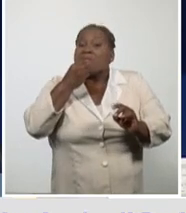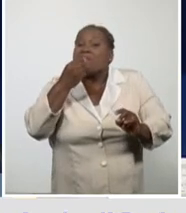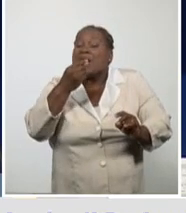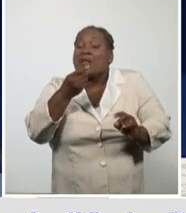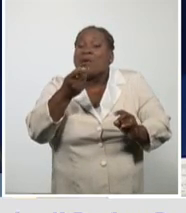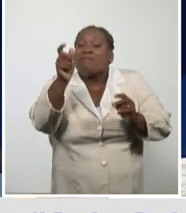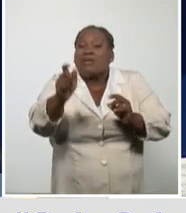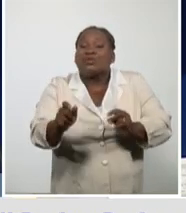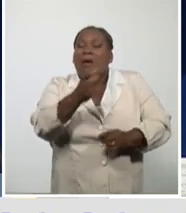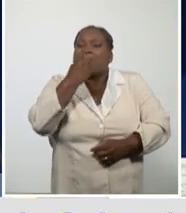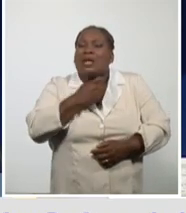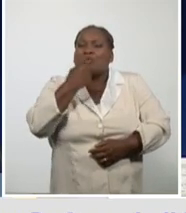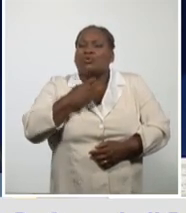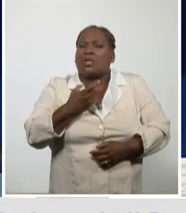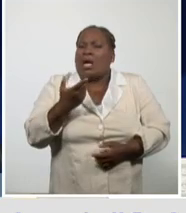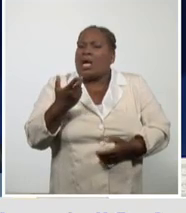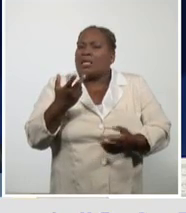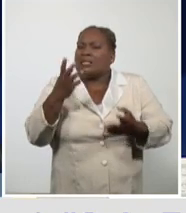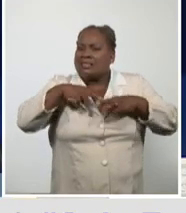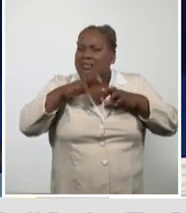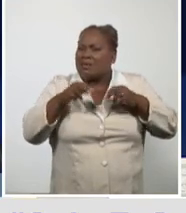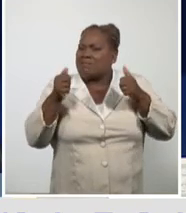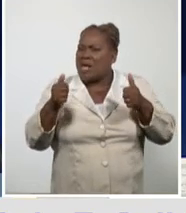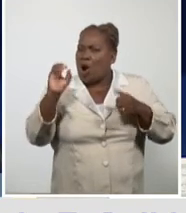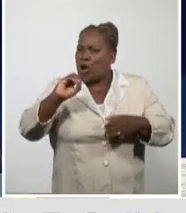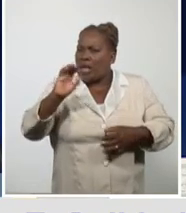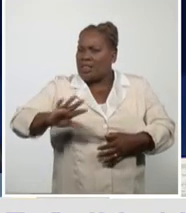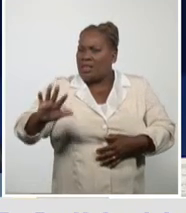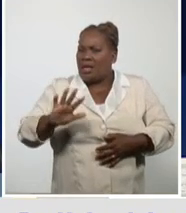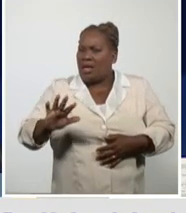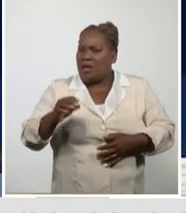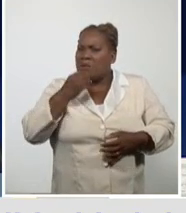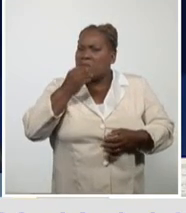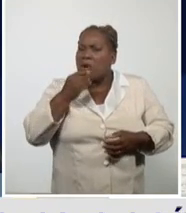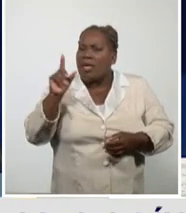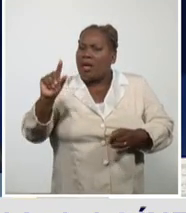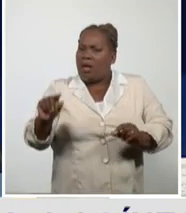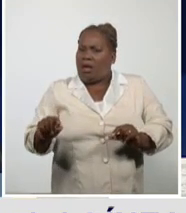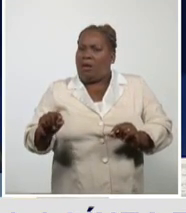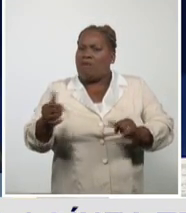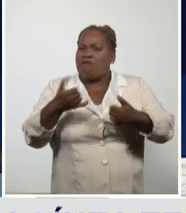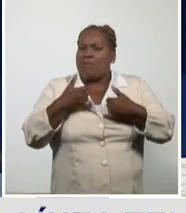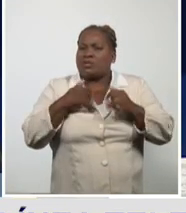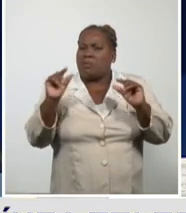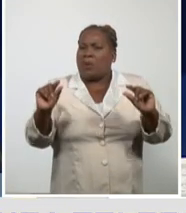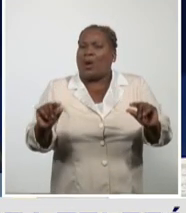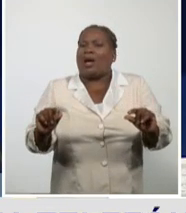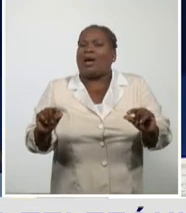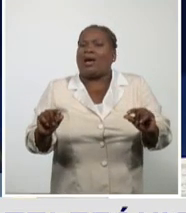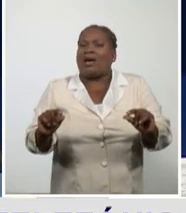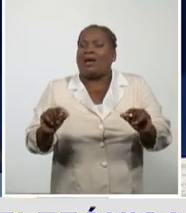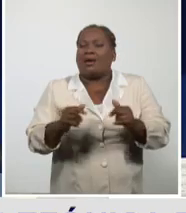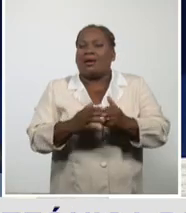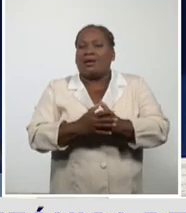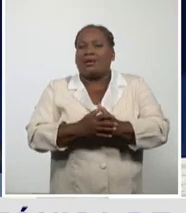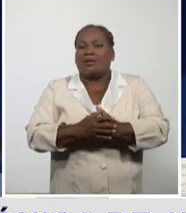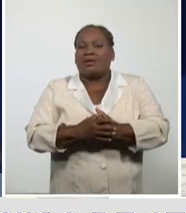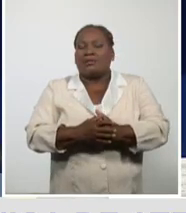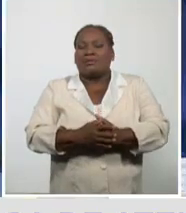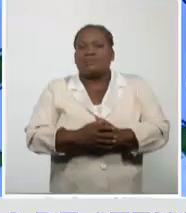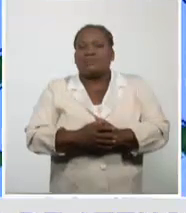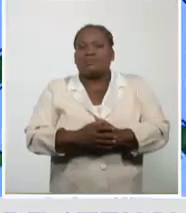tan pocos casos. Que eso, la preocupación es porque puede entrañar un riesgo como tal.